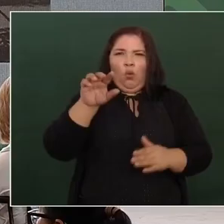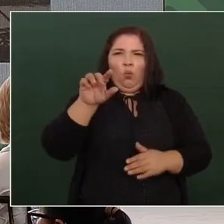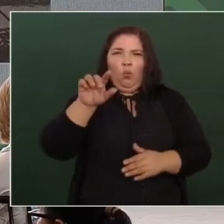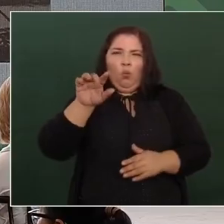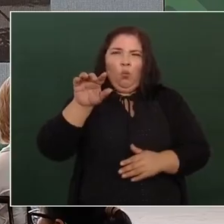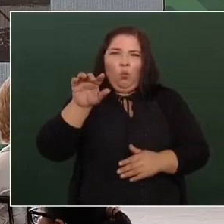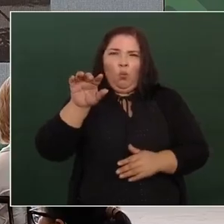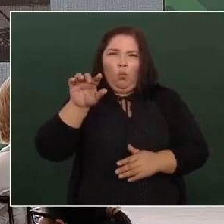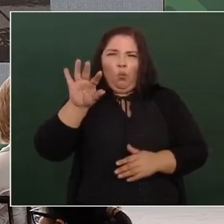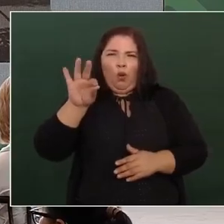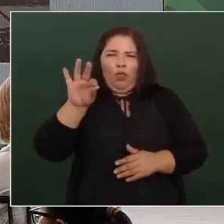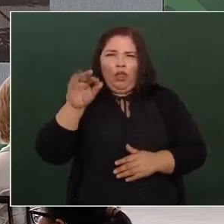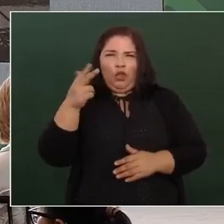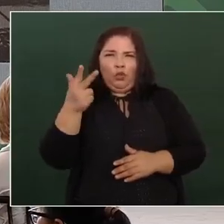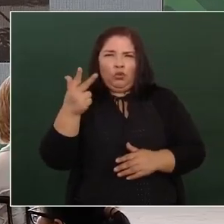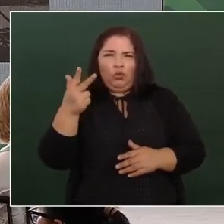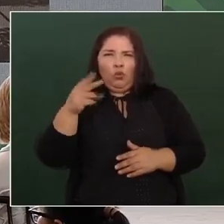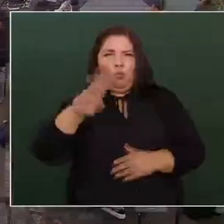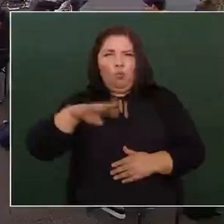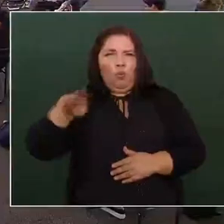muertos.